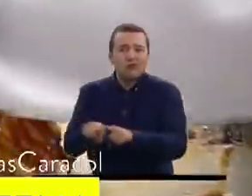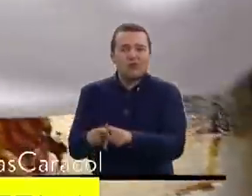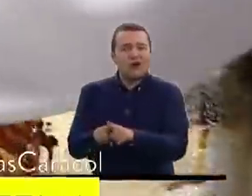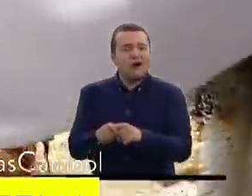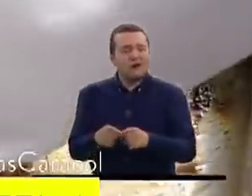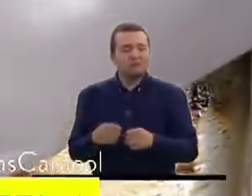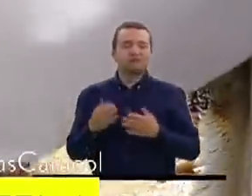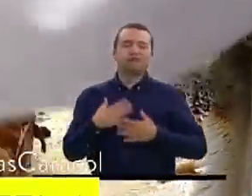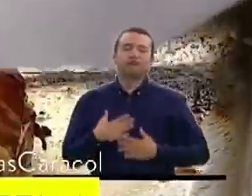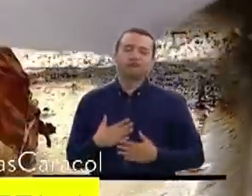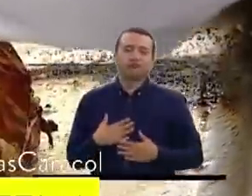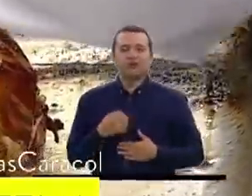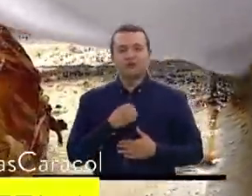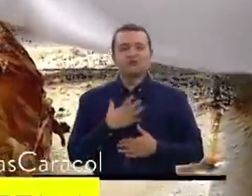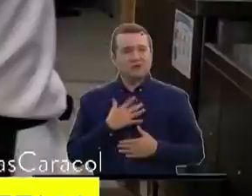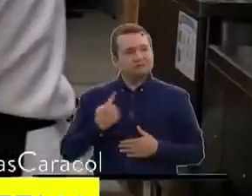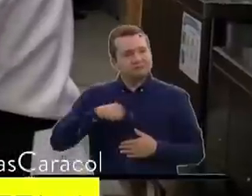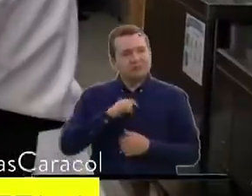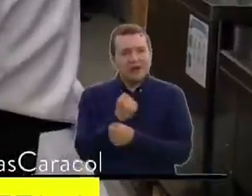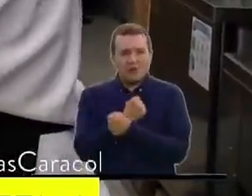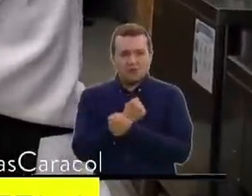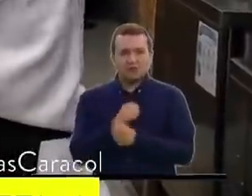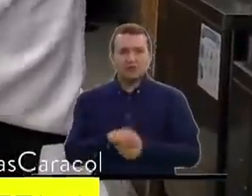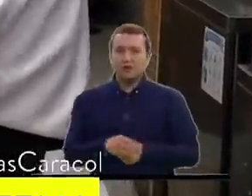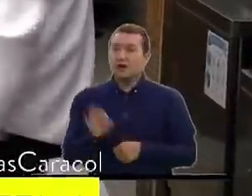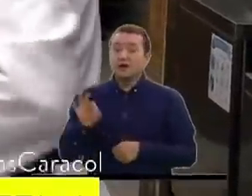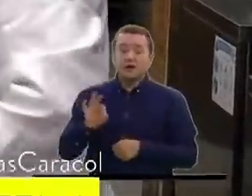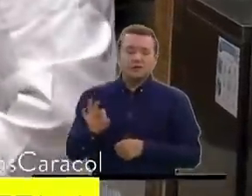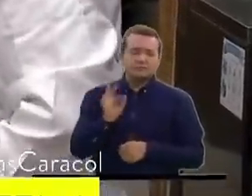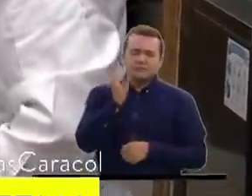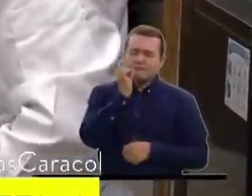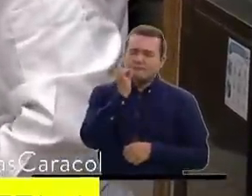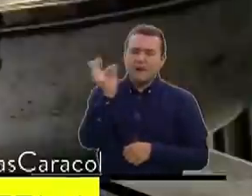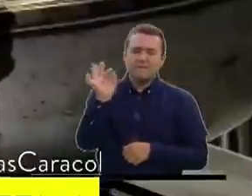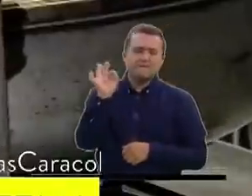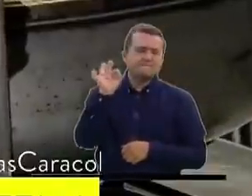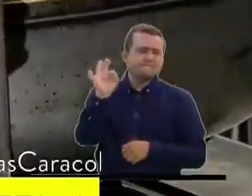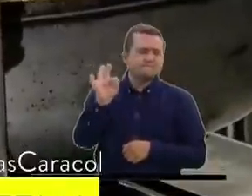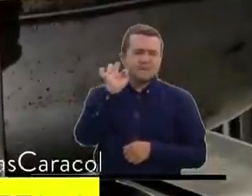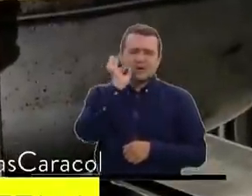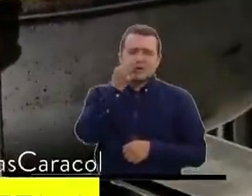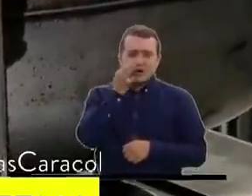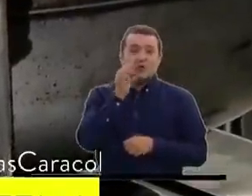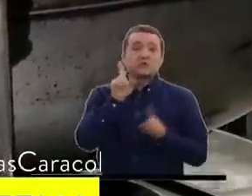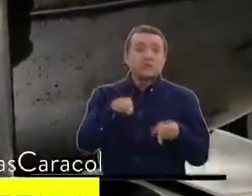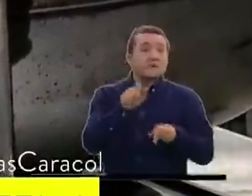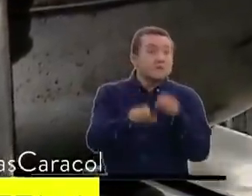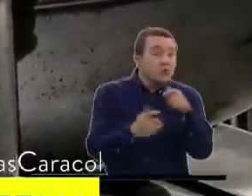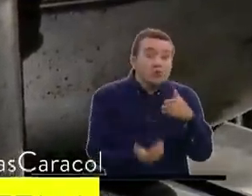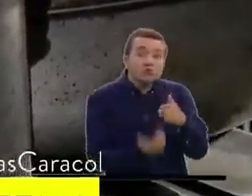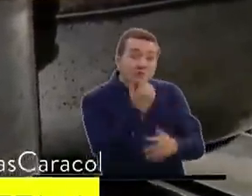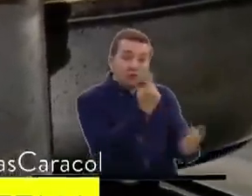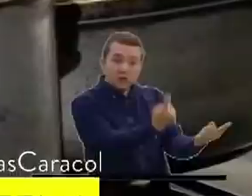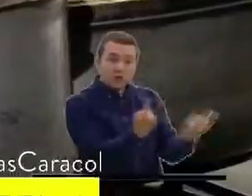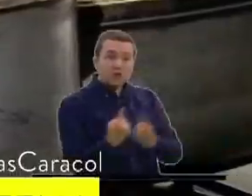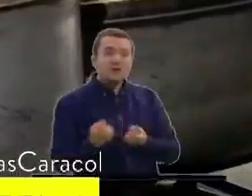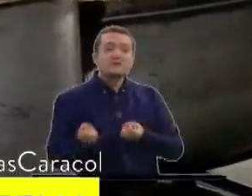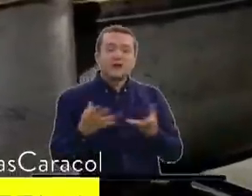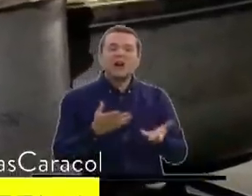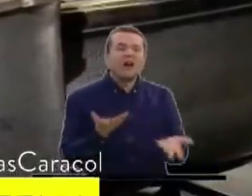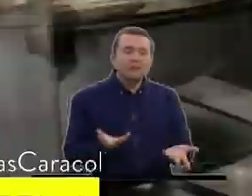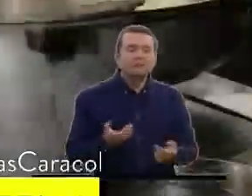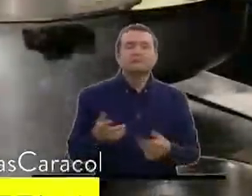de hacerlo con amor. La buena sazón los identifica y a sus nuevos clientes también los consienten. Arroz, frijol y carne